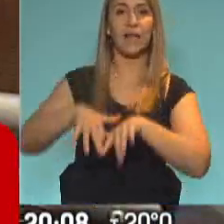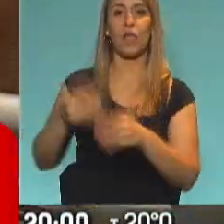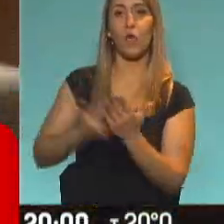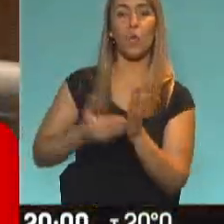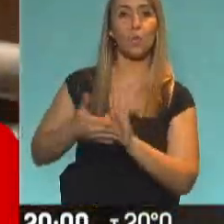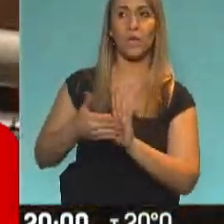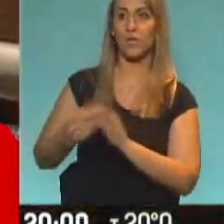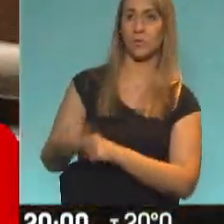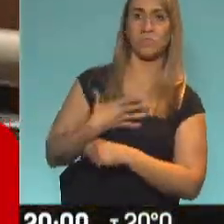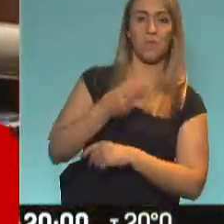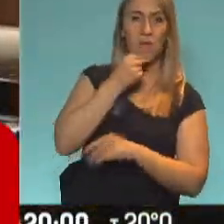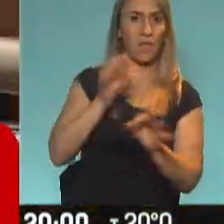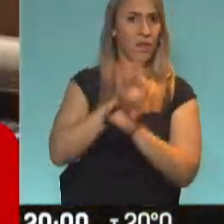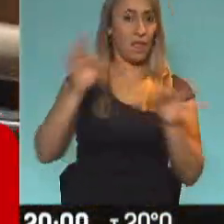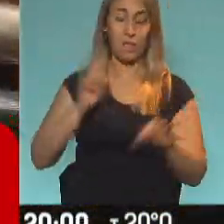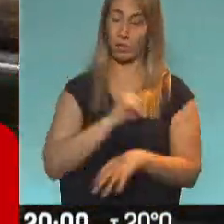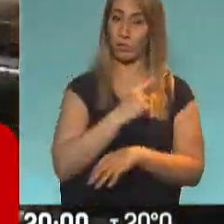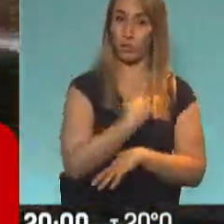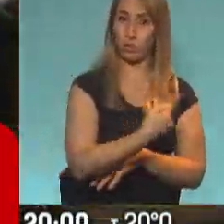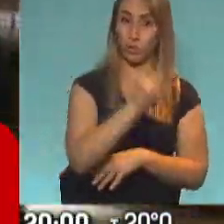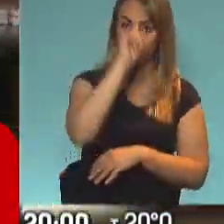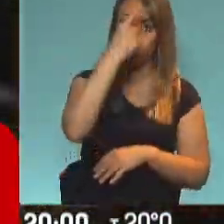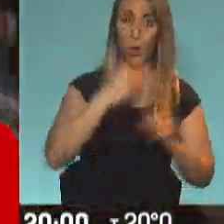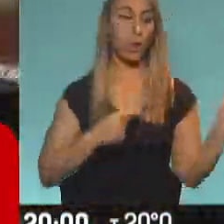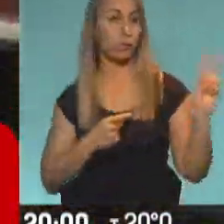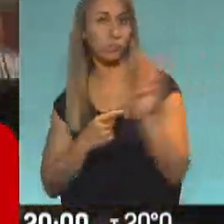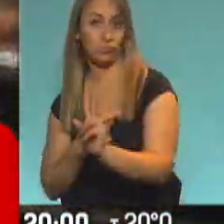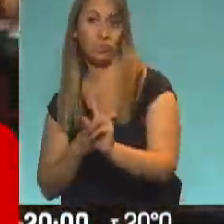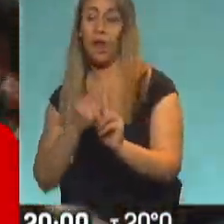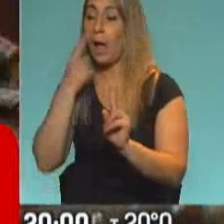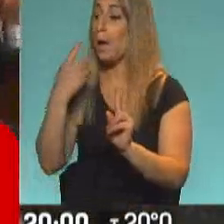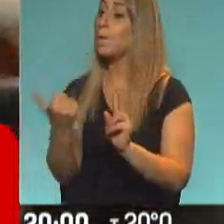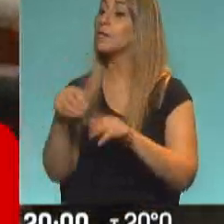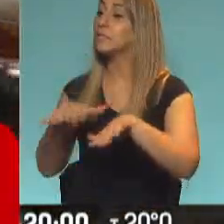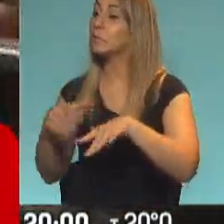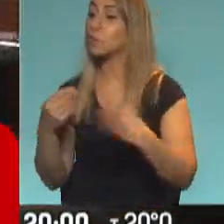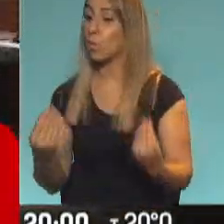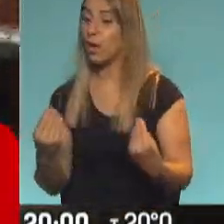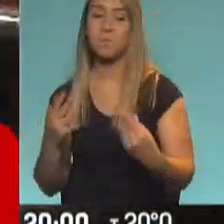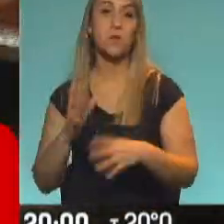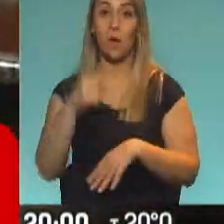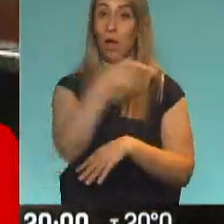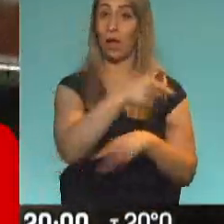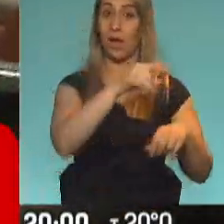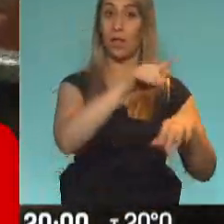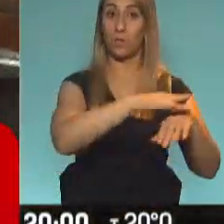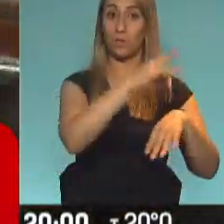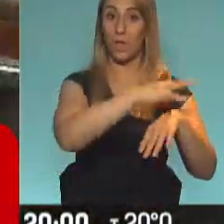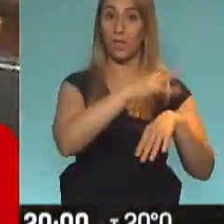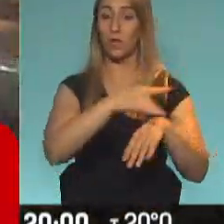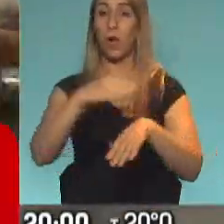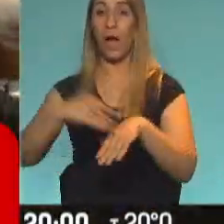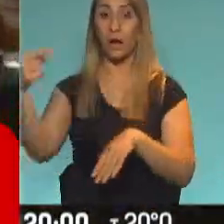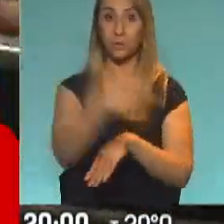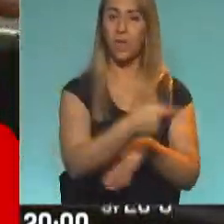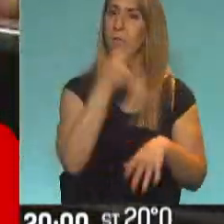presentamos espontáneamente a ver cuál era la situación. El doctor Luque no está imputado, así que no prestó ninguna